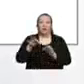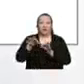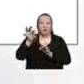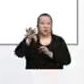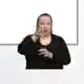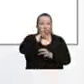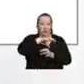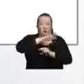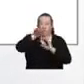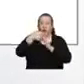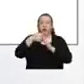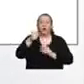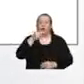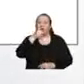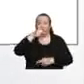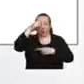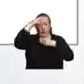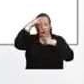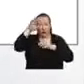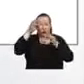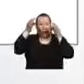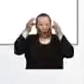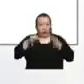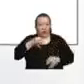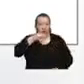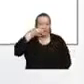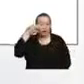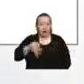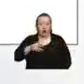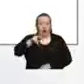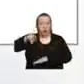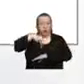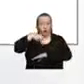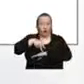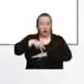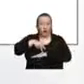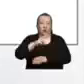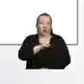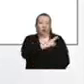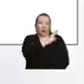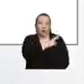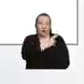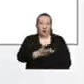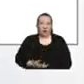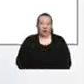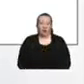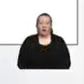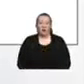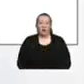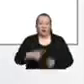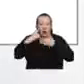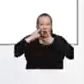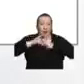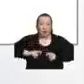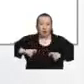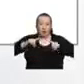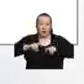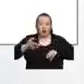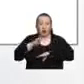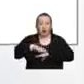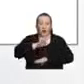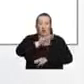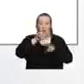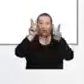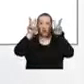honestos qué sé yo profesionales universidades que investigar en este caso porque ustedes